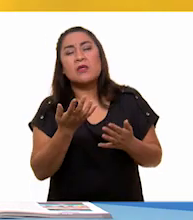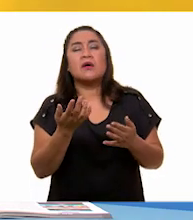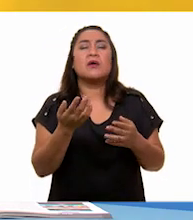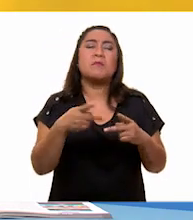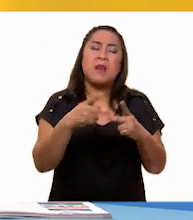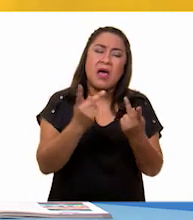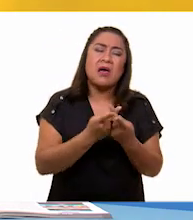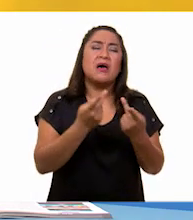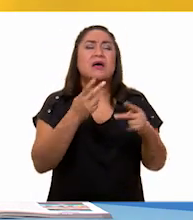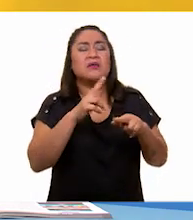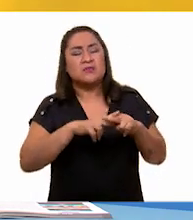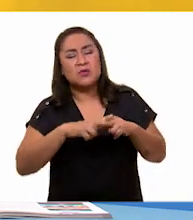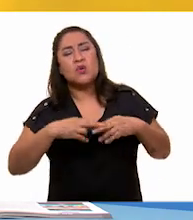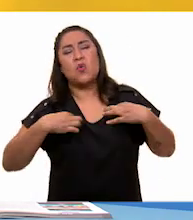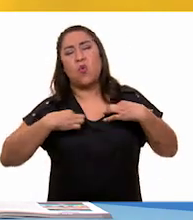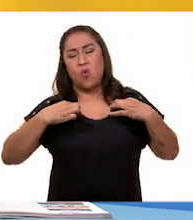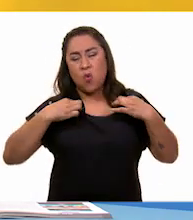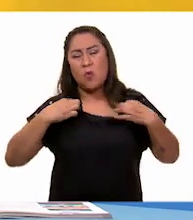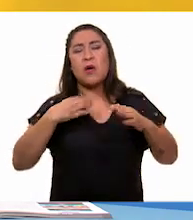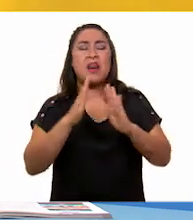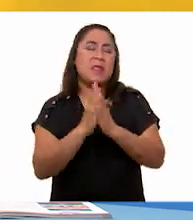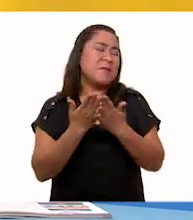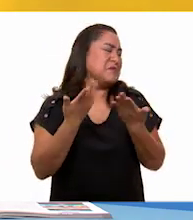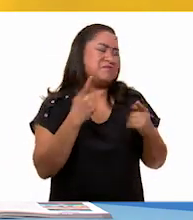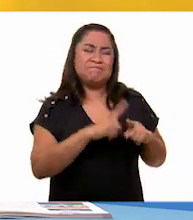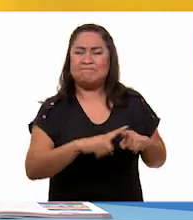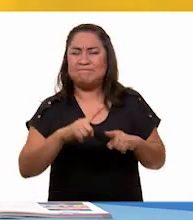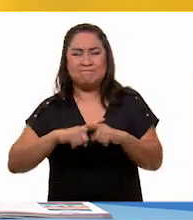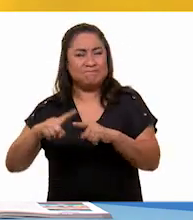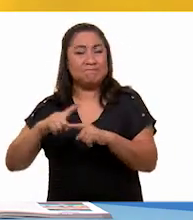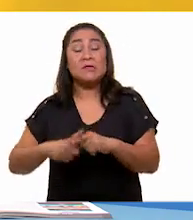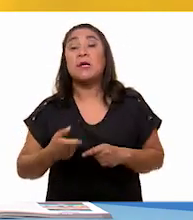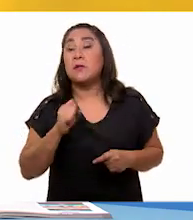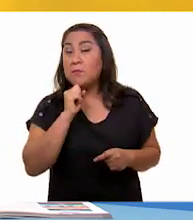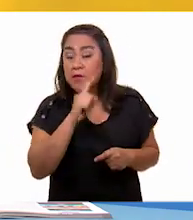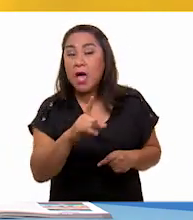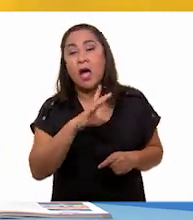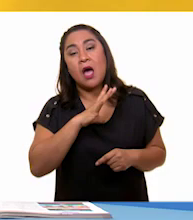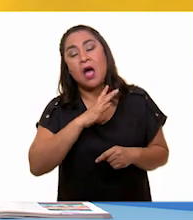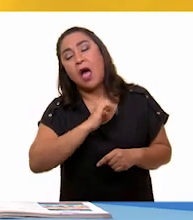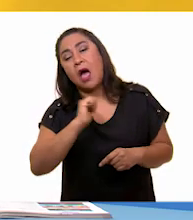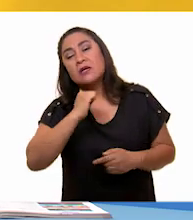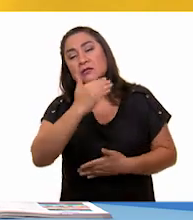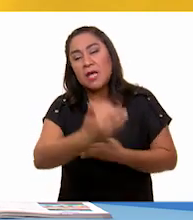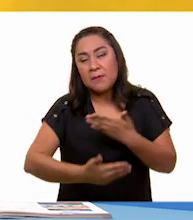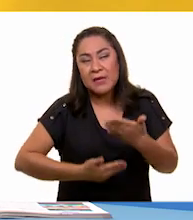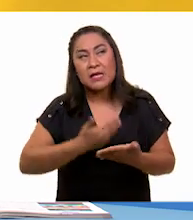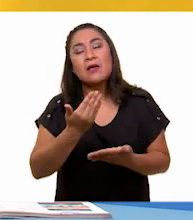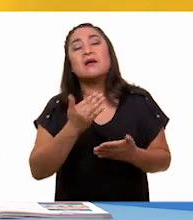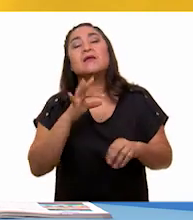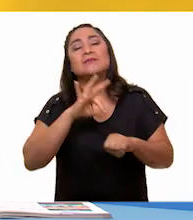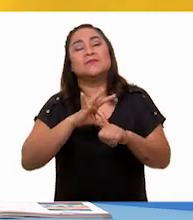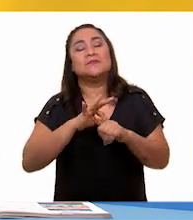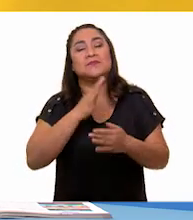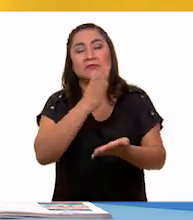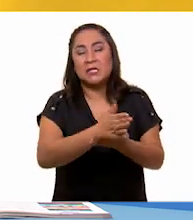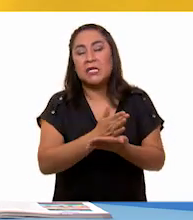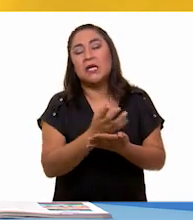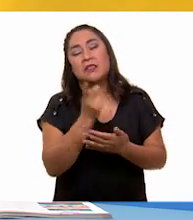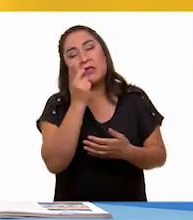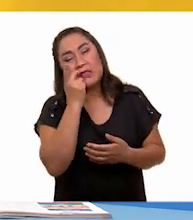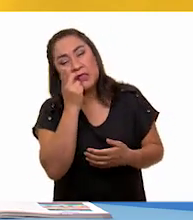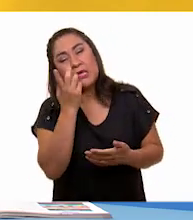utensilios, muebles, ropa, libros, etcétera. Y también de servicios como un servicio médico,